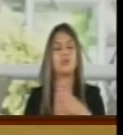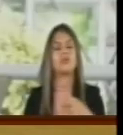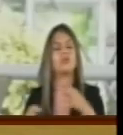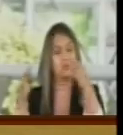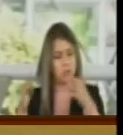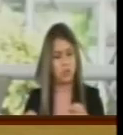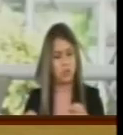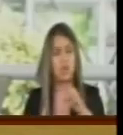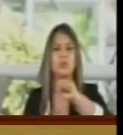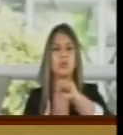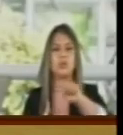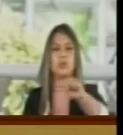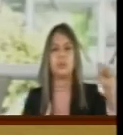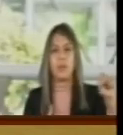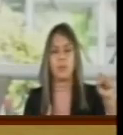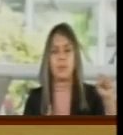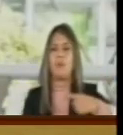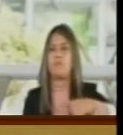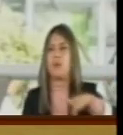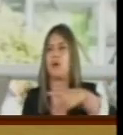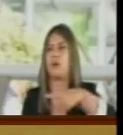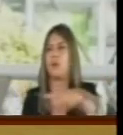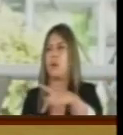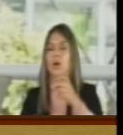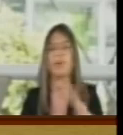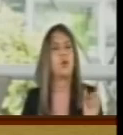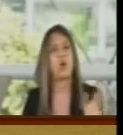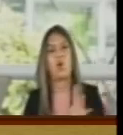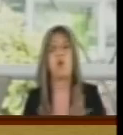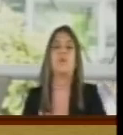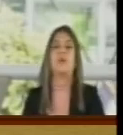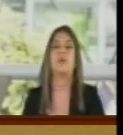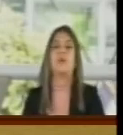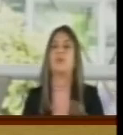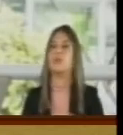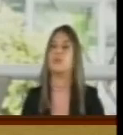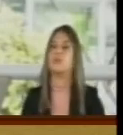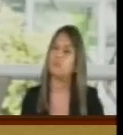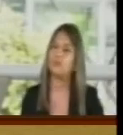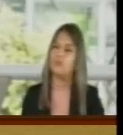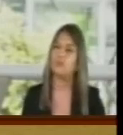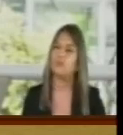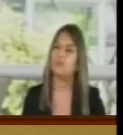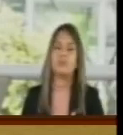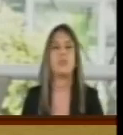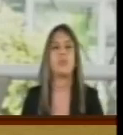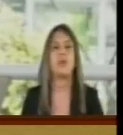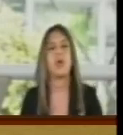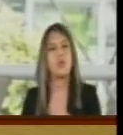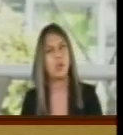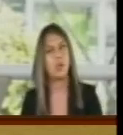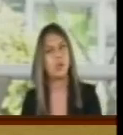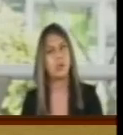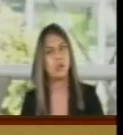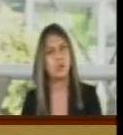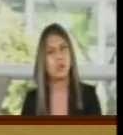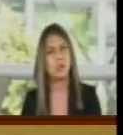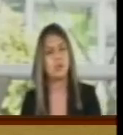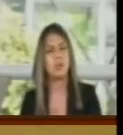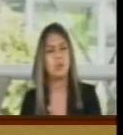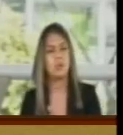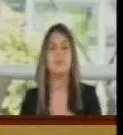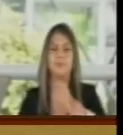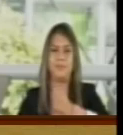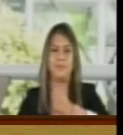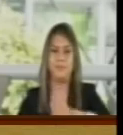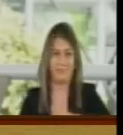completo. Así que les pido a ustedes que me ayuden a empujarle al Metro de Quito para que se ponga a trabajar rápidamente y podamos